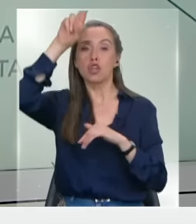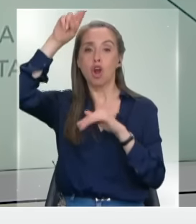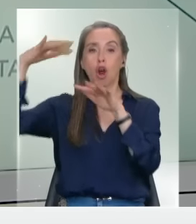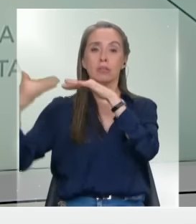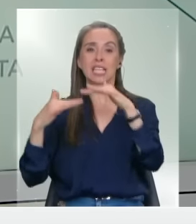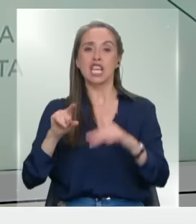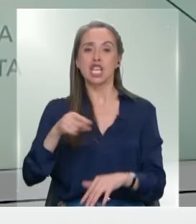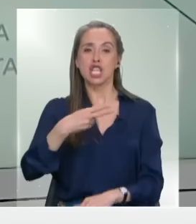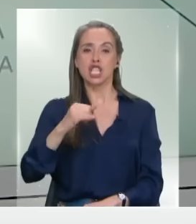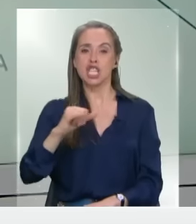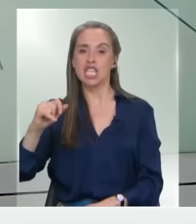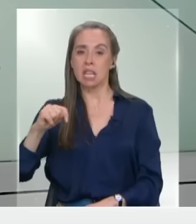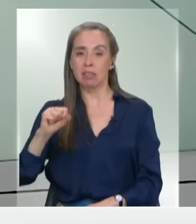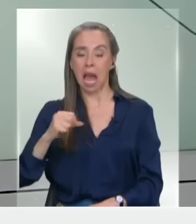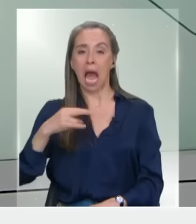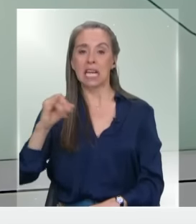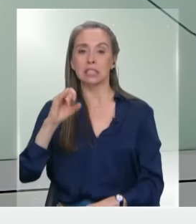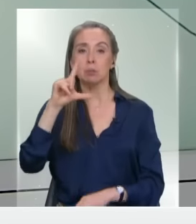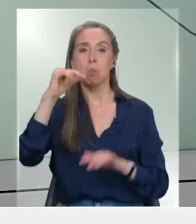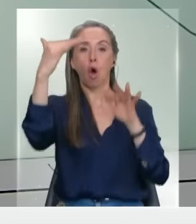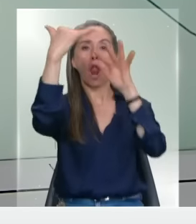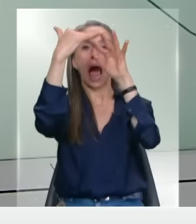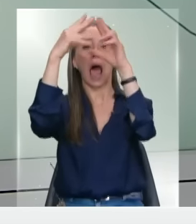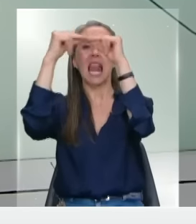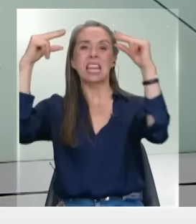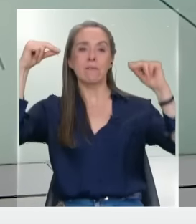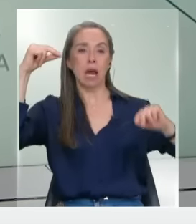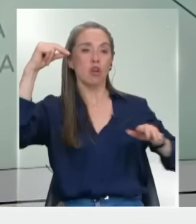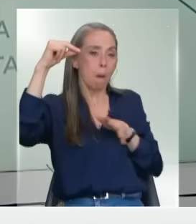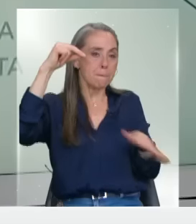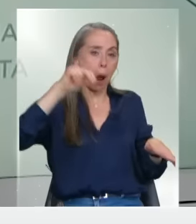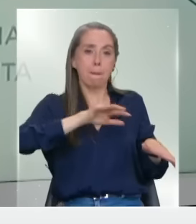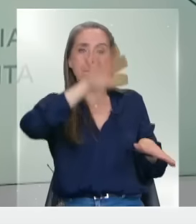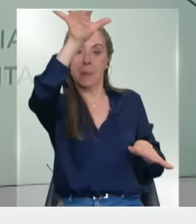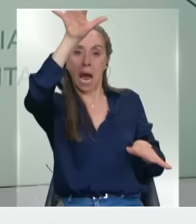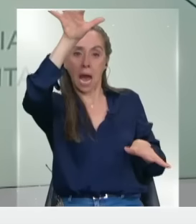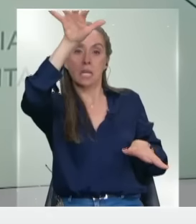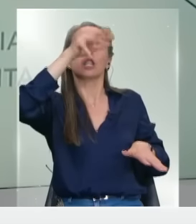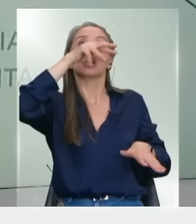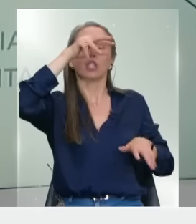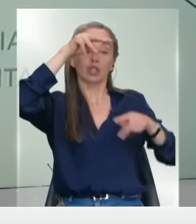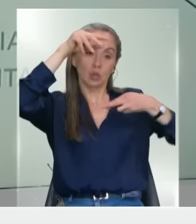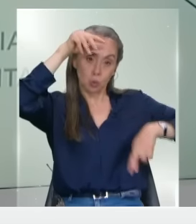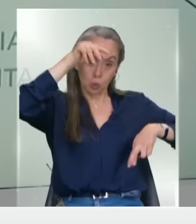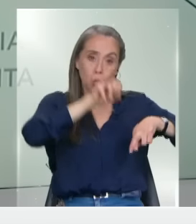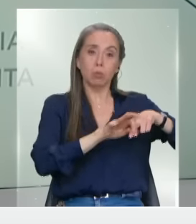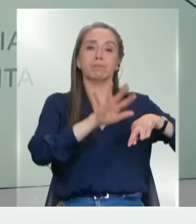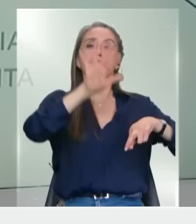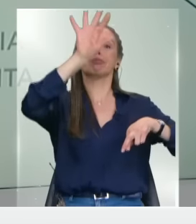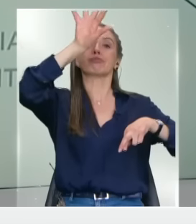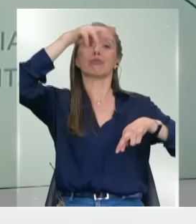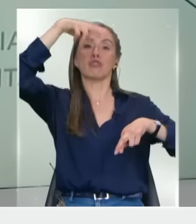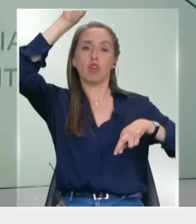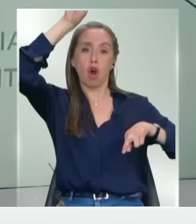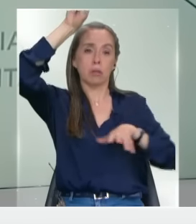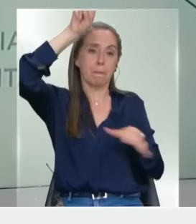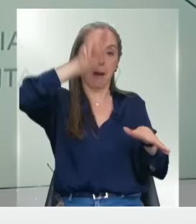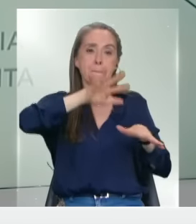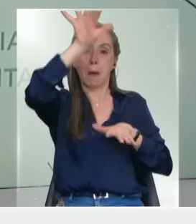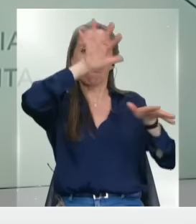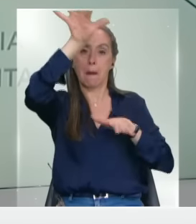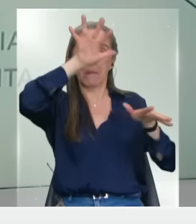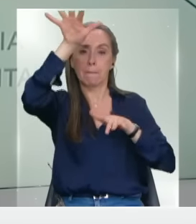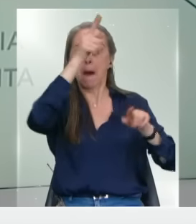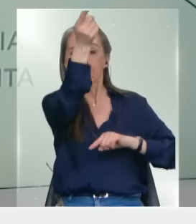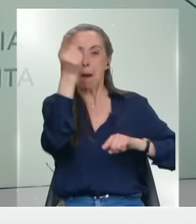milicianos chiitas de Hezbollah en el Líbano. Por lo tanto, los ataques han sido de norte, del sur hacia el norte, han llegado en el último